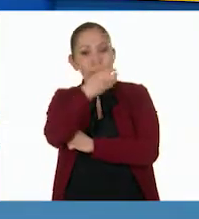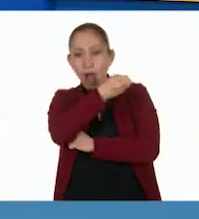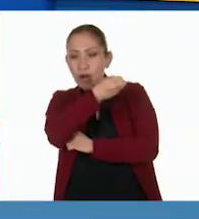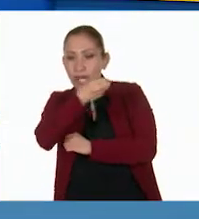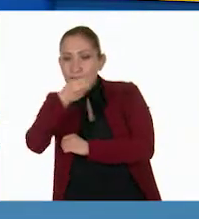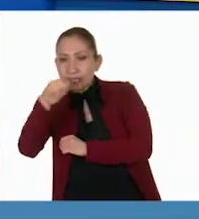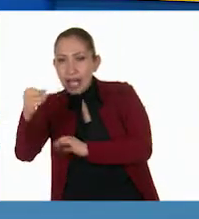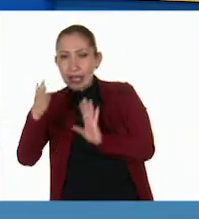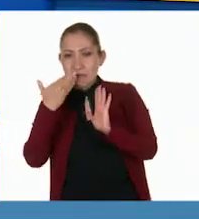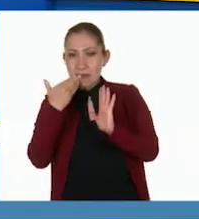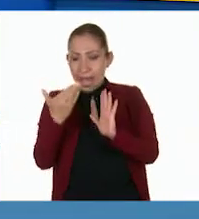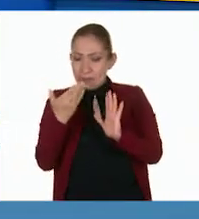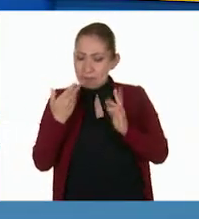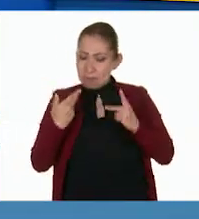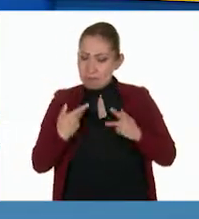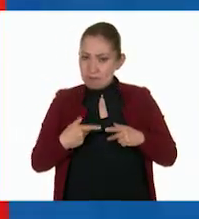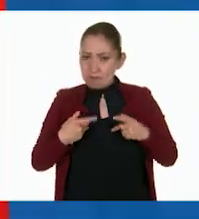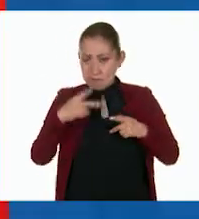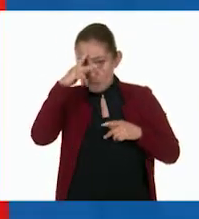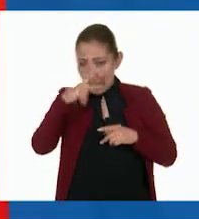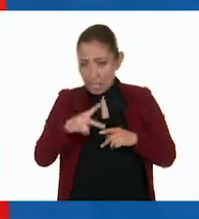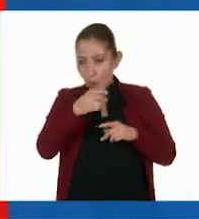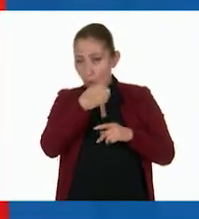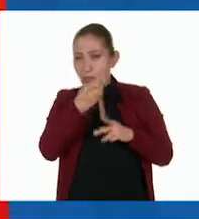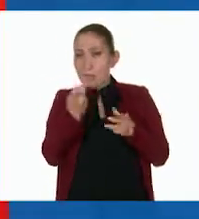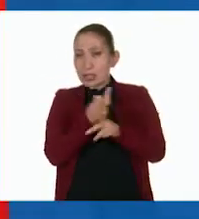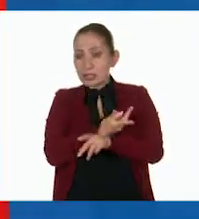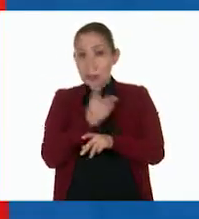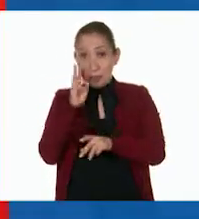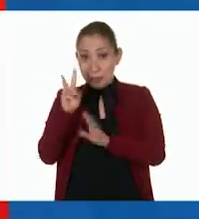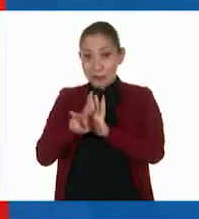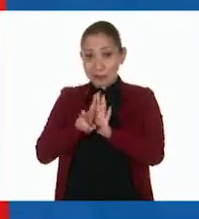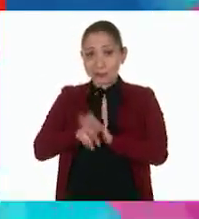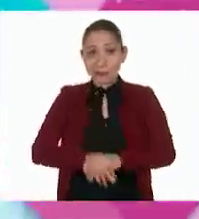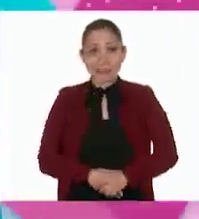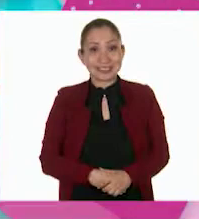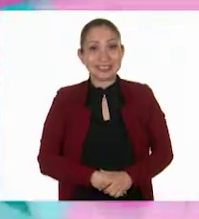y estructura a nuestro país. Vamos a verlo. ¡Corre video!